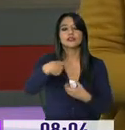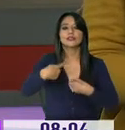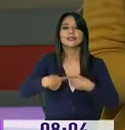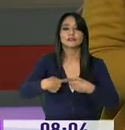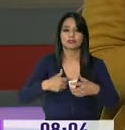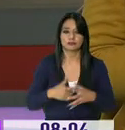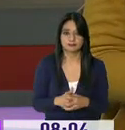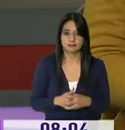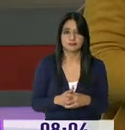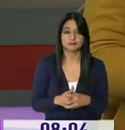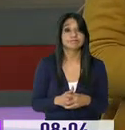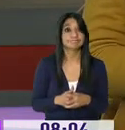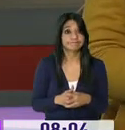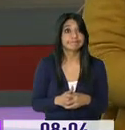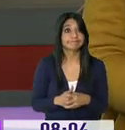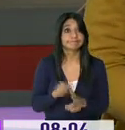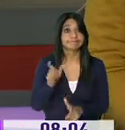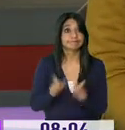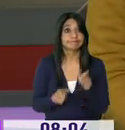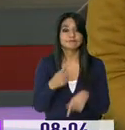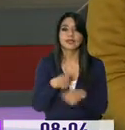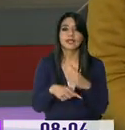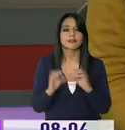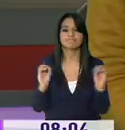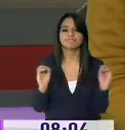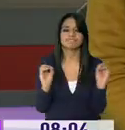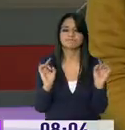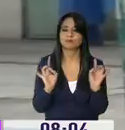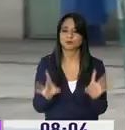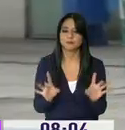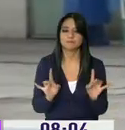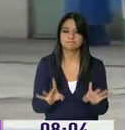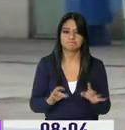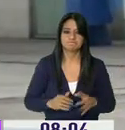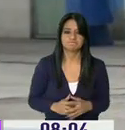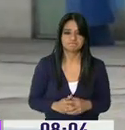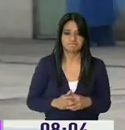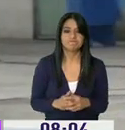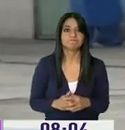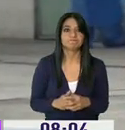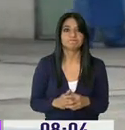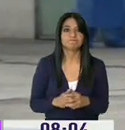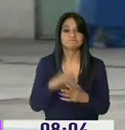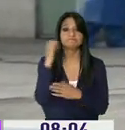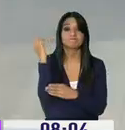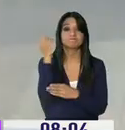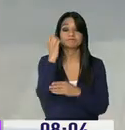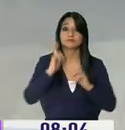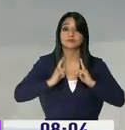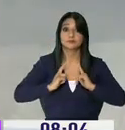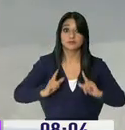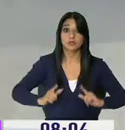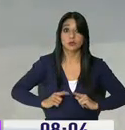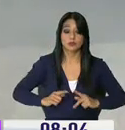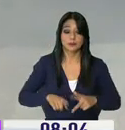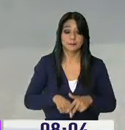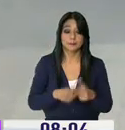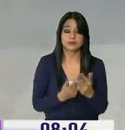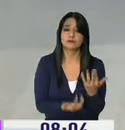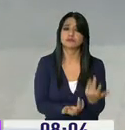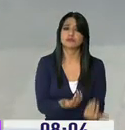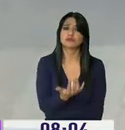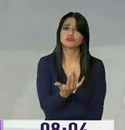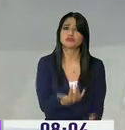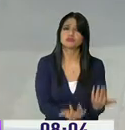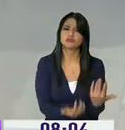no dejó afortunadamente víctimas que lamentar. En medio de la emergencia sanitaria, un conato de incendio